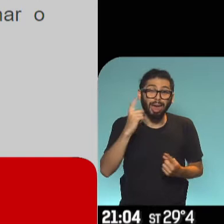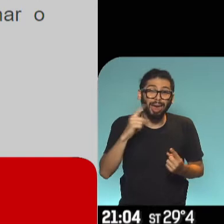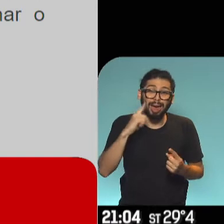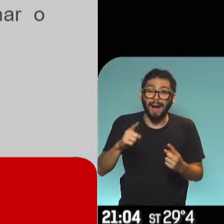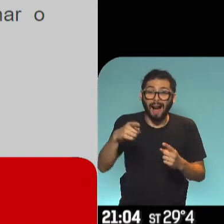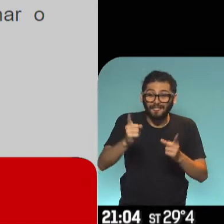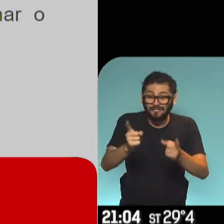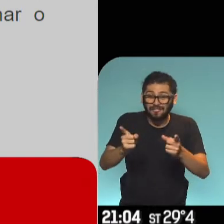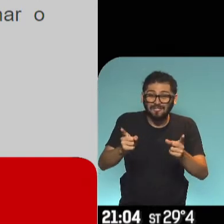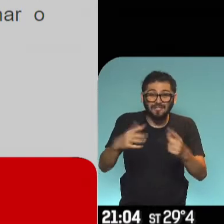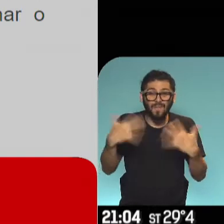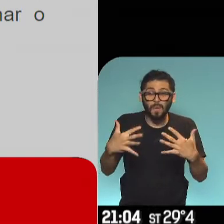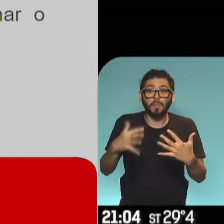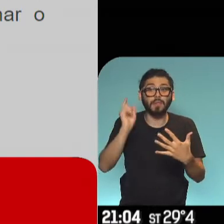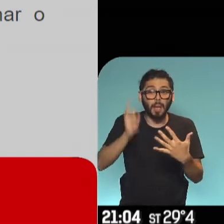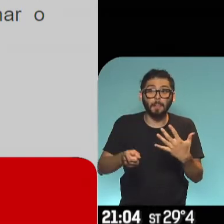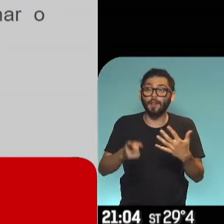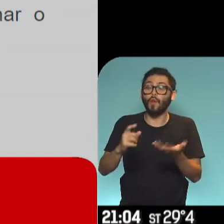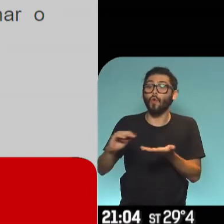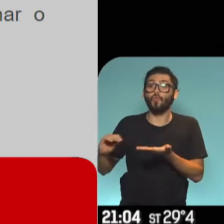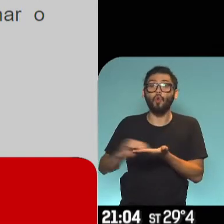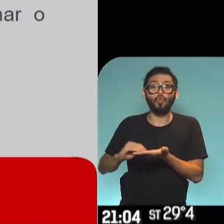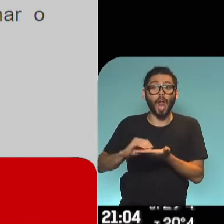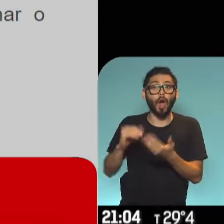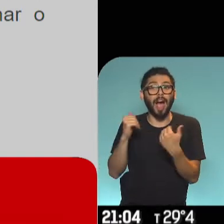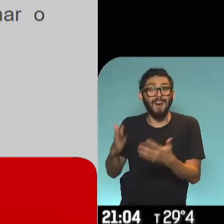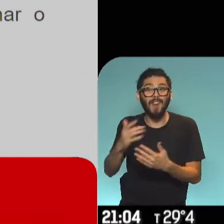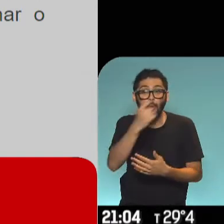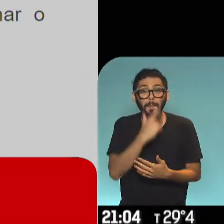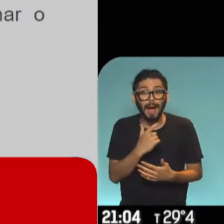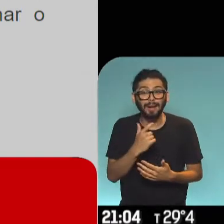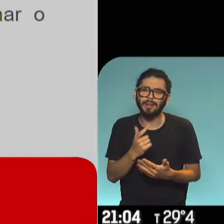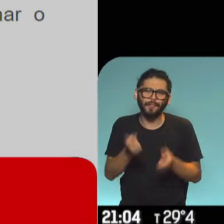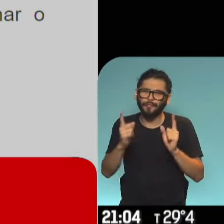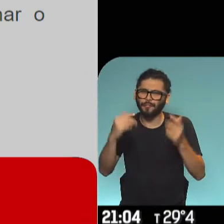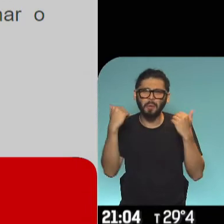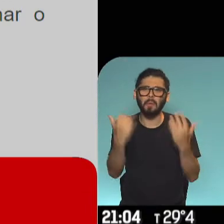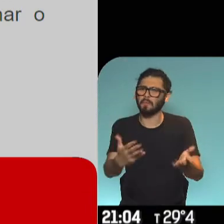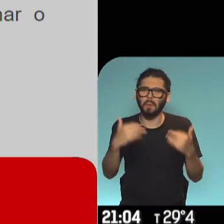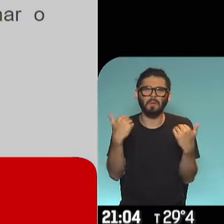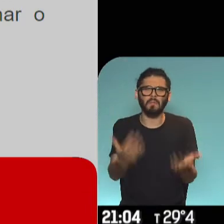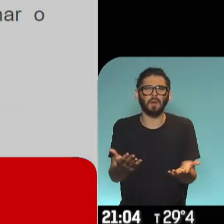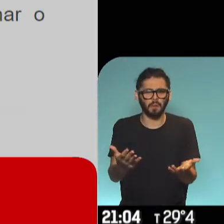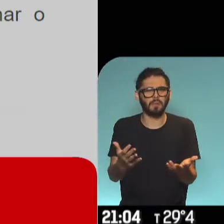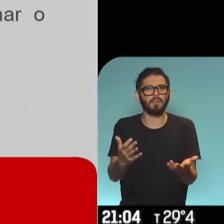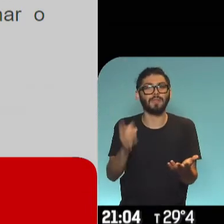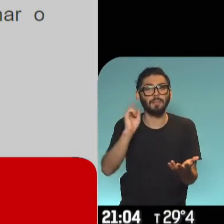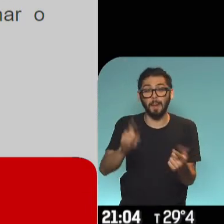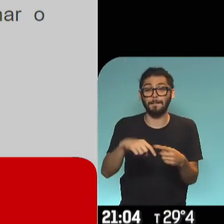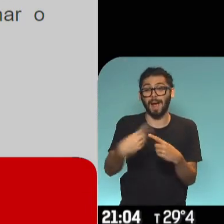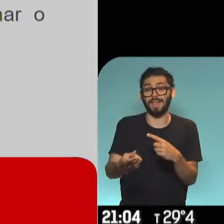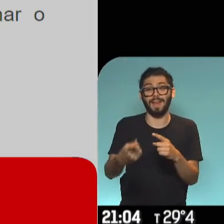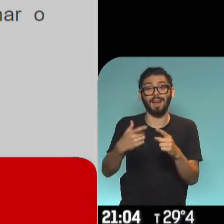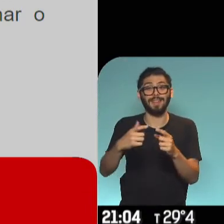la impunidad a los funcionarios macristas. Y acá viene un párrafo importante de cara a la sesión del Senado de mañana. Sabemos que